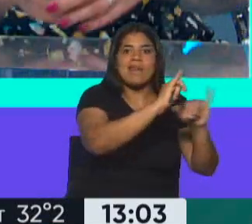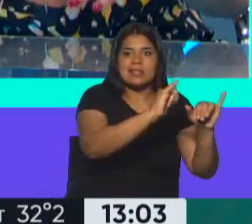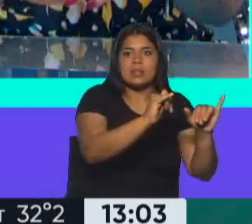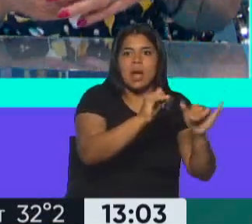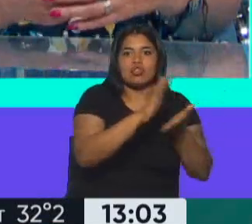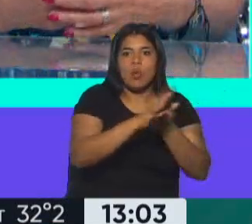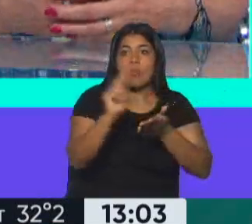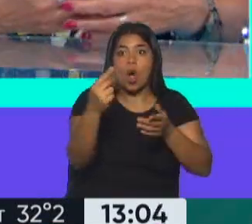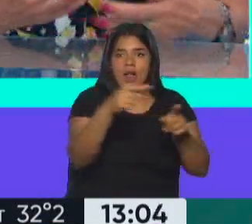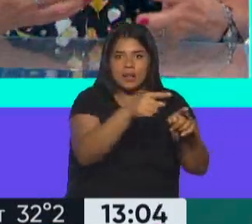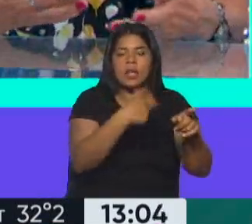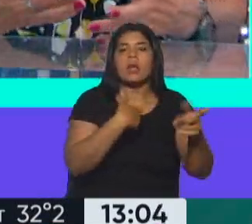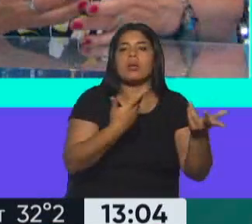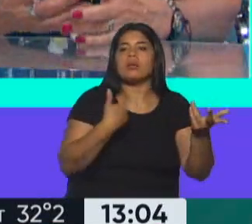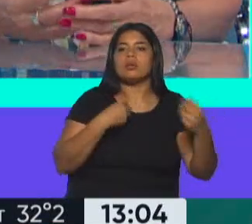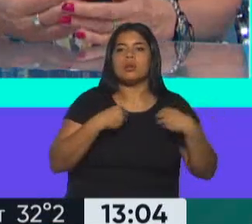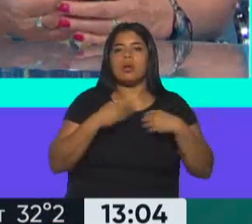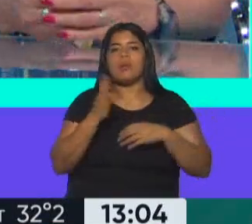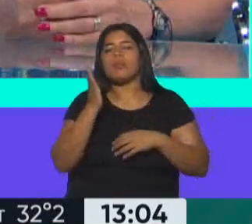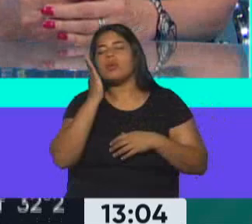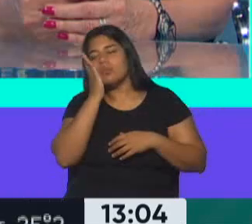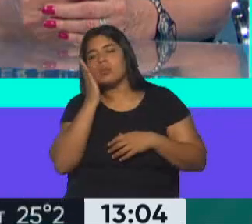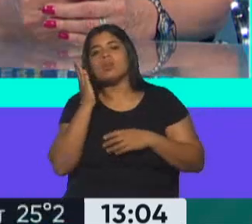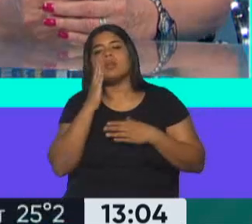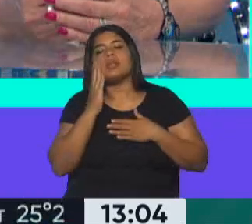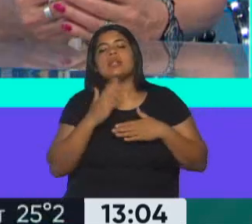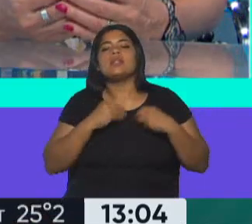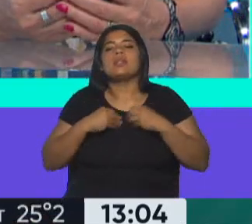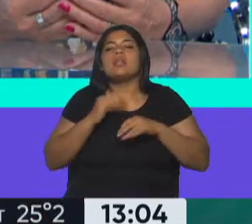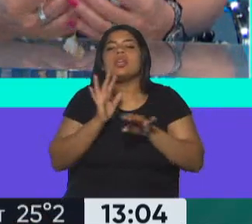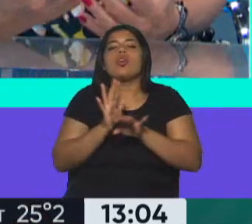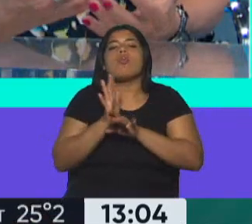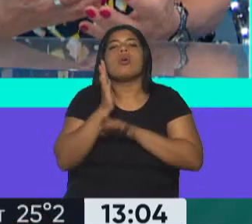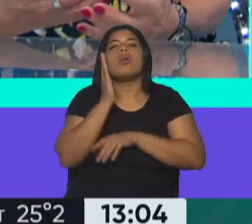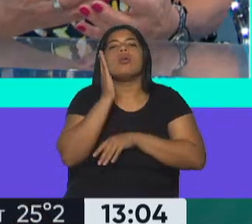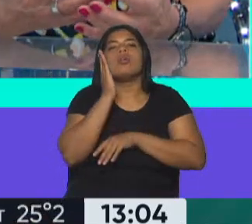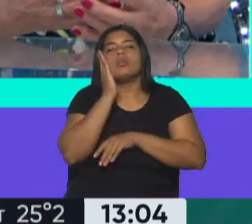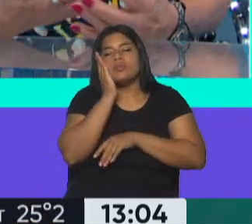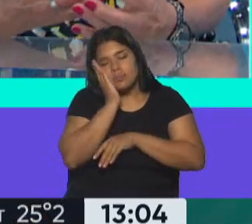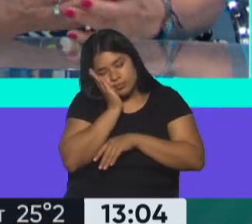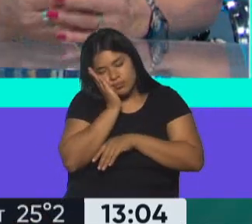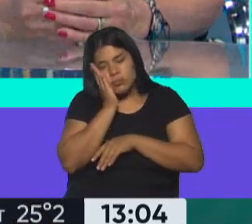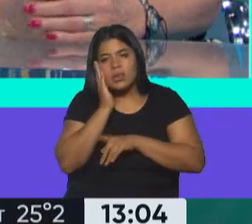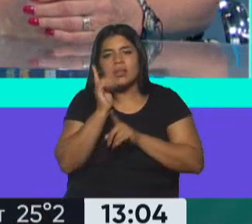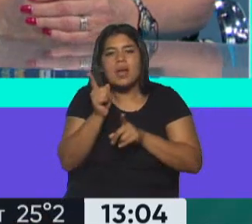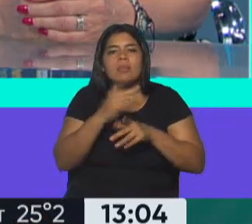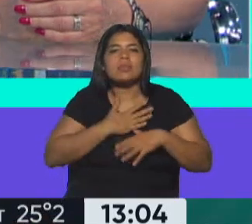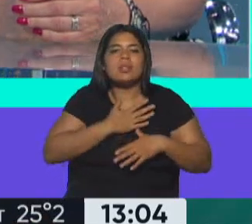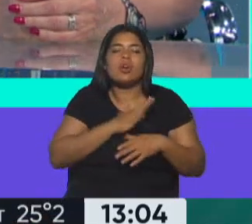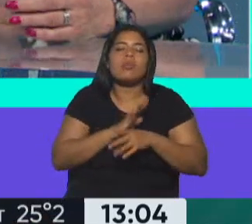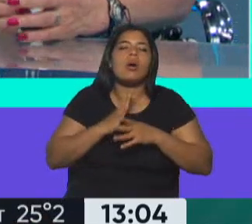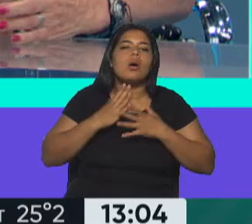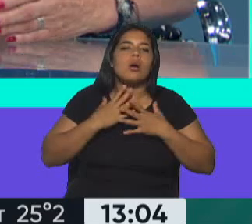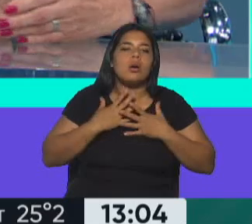que me desparramaba en la almohada y me había sacado un peso de encima